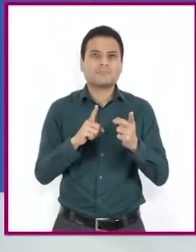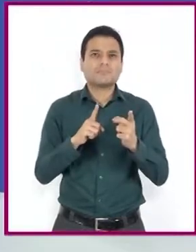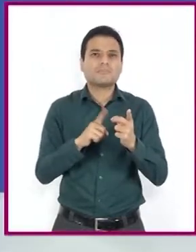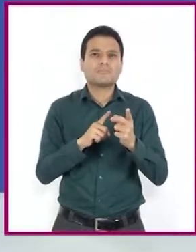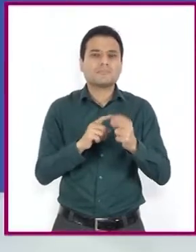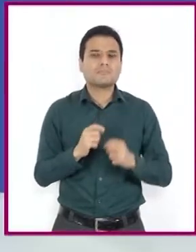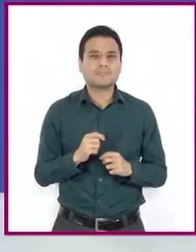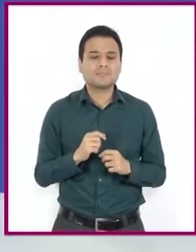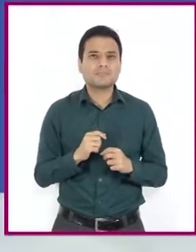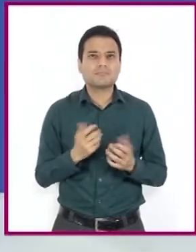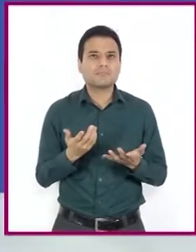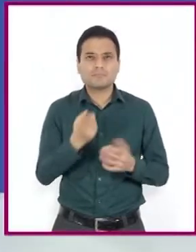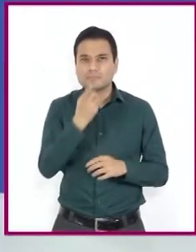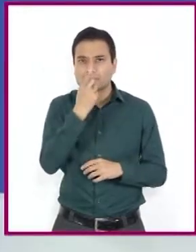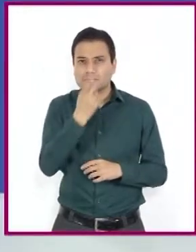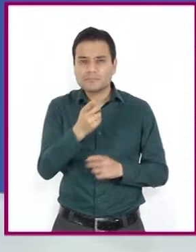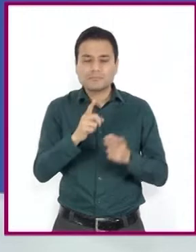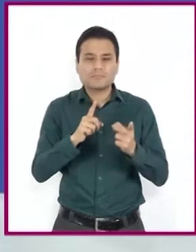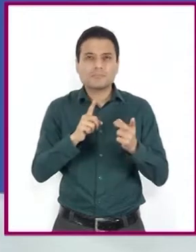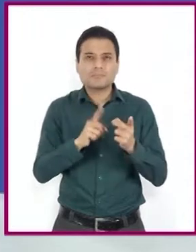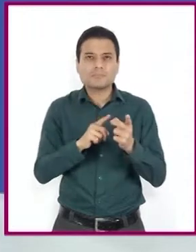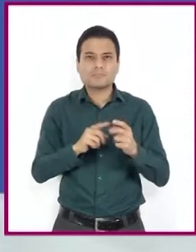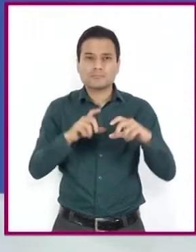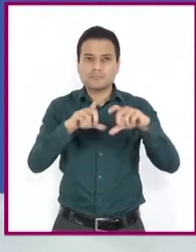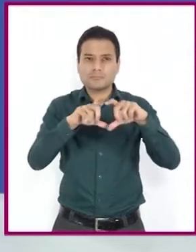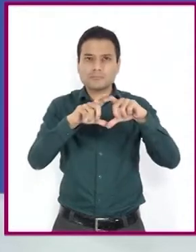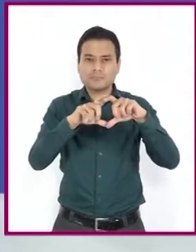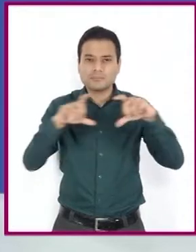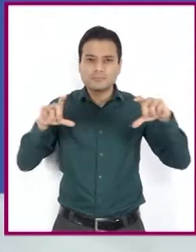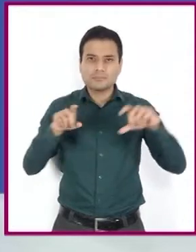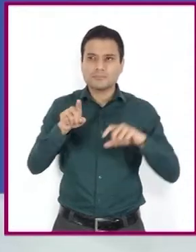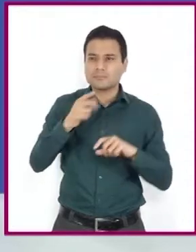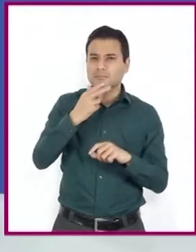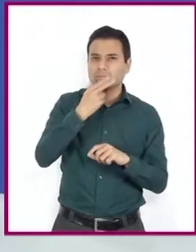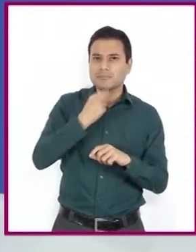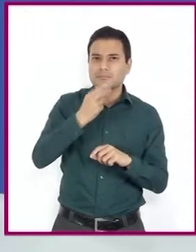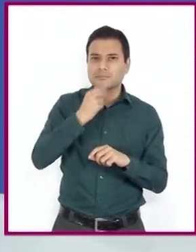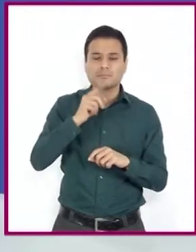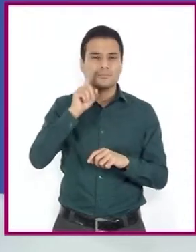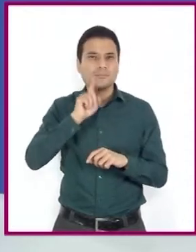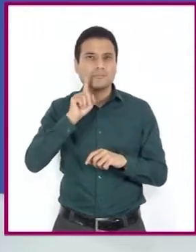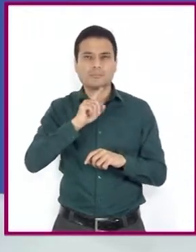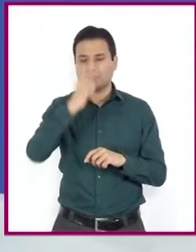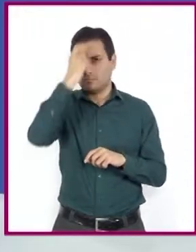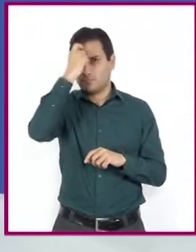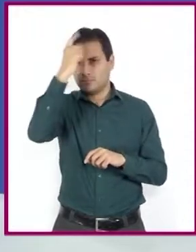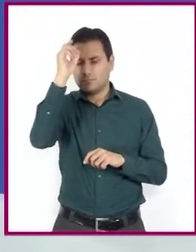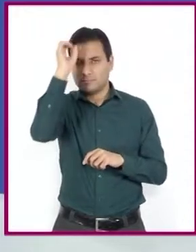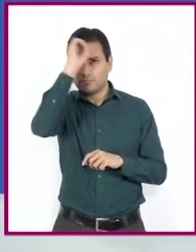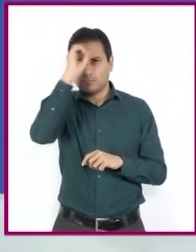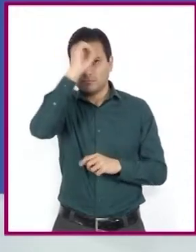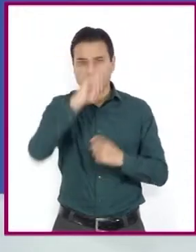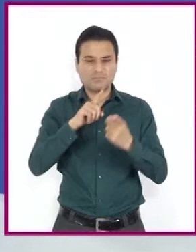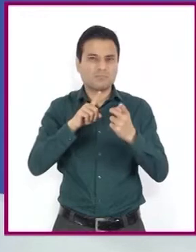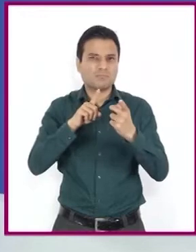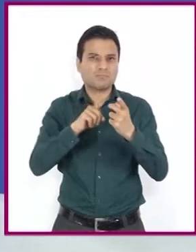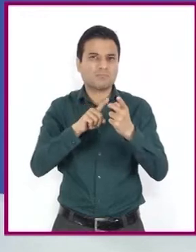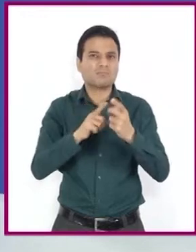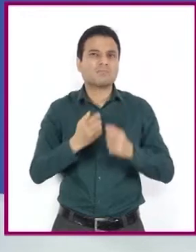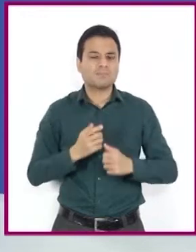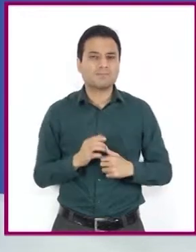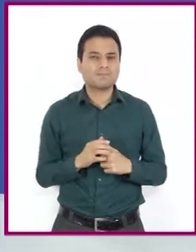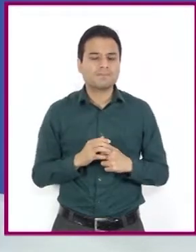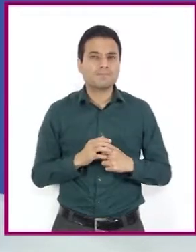la postura del autor? ¿Que afirme o desmienta que las redes sociales nos hacen más narcisistas?